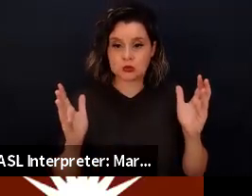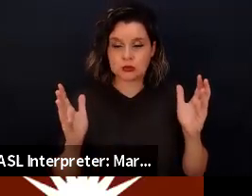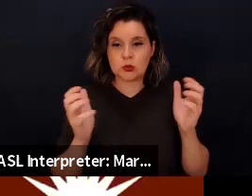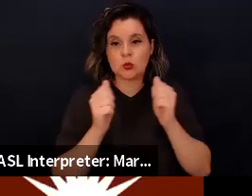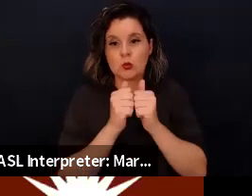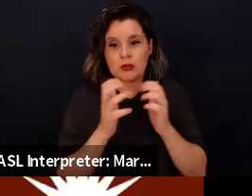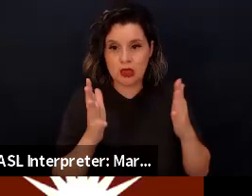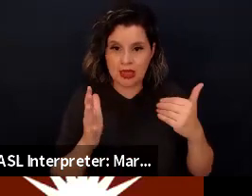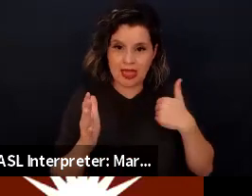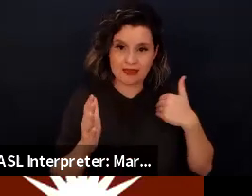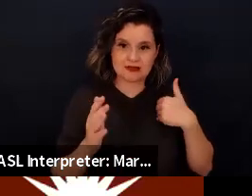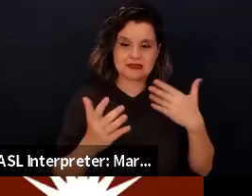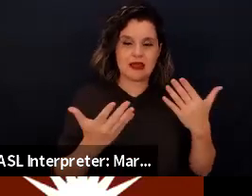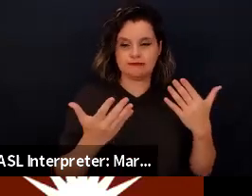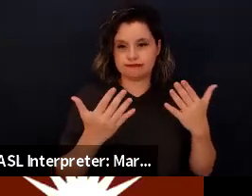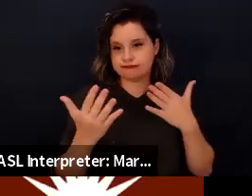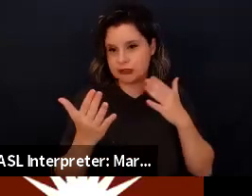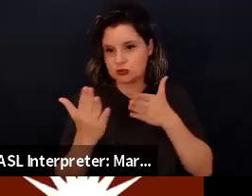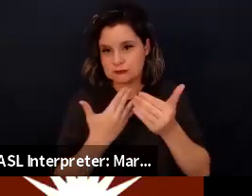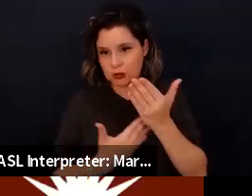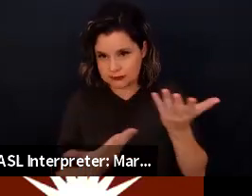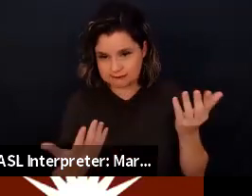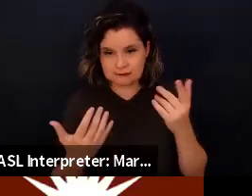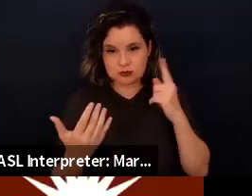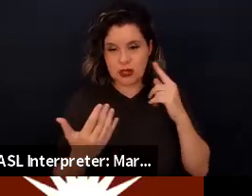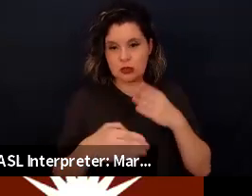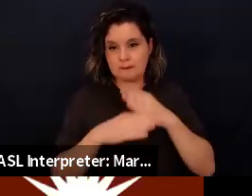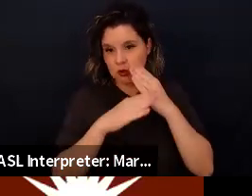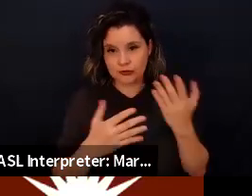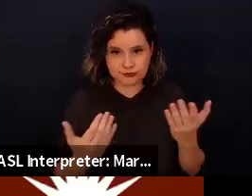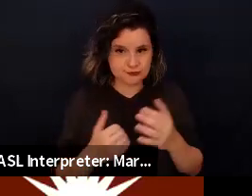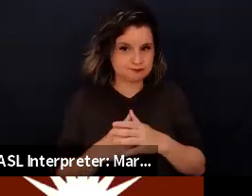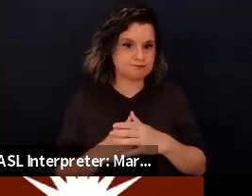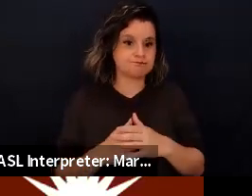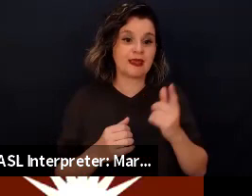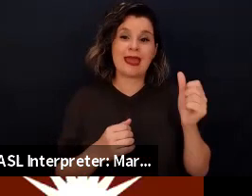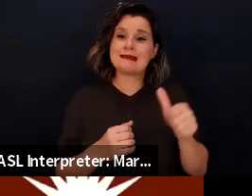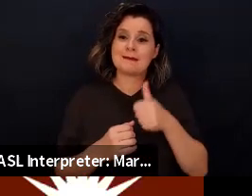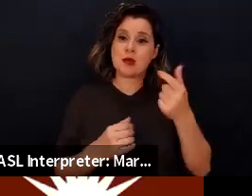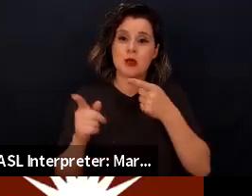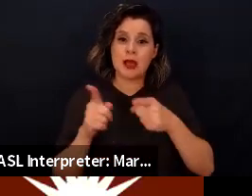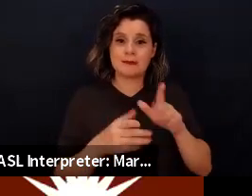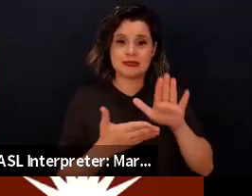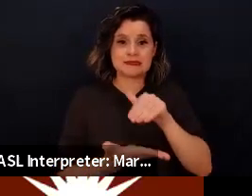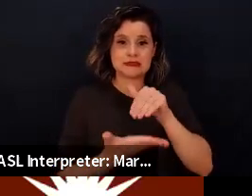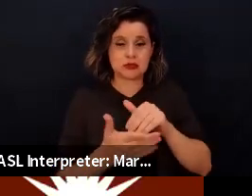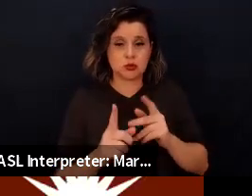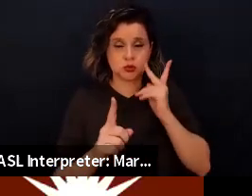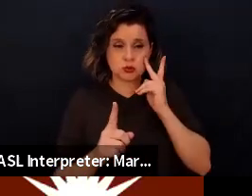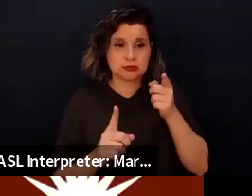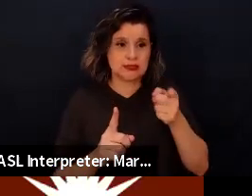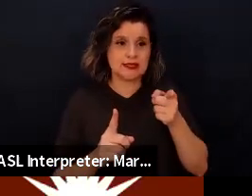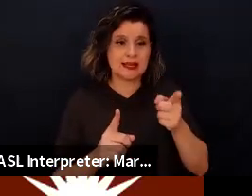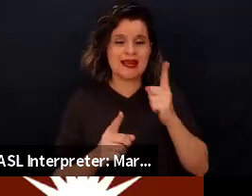tener una represalia. Y algo más que está pasando en estos centros, pues es lo